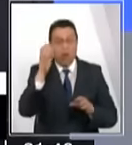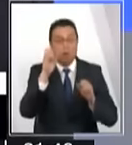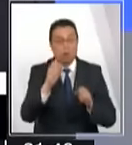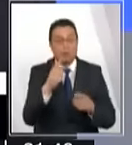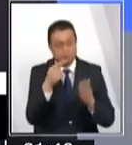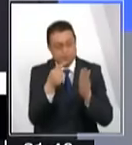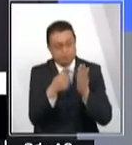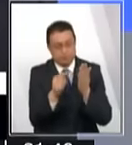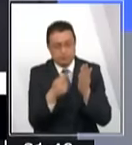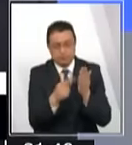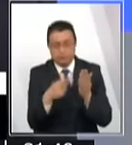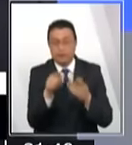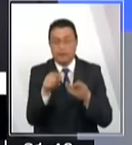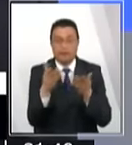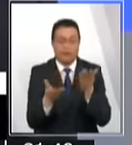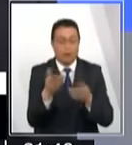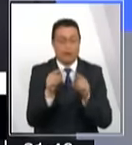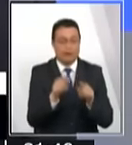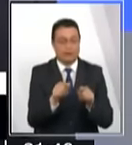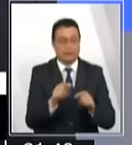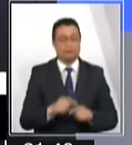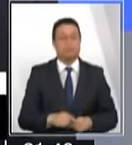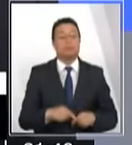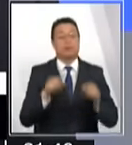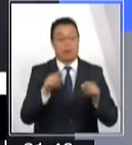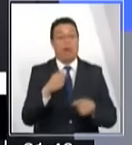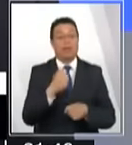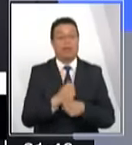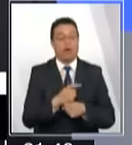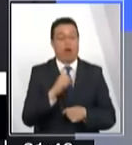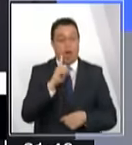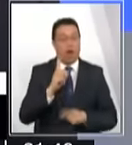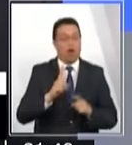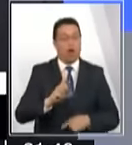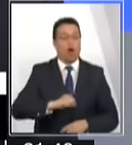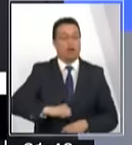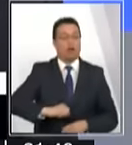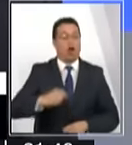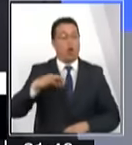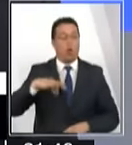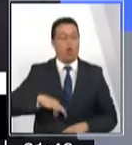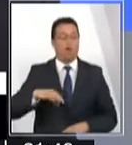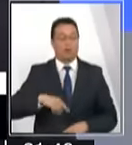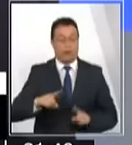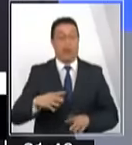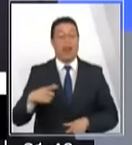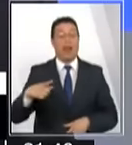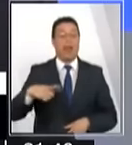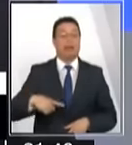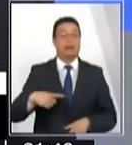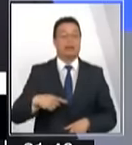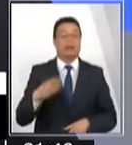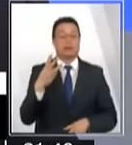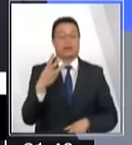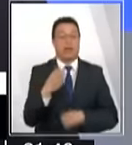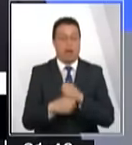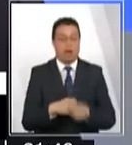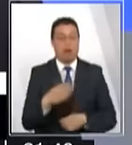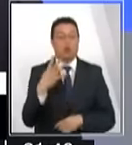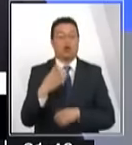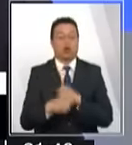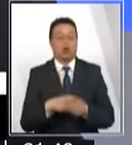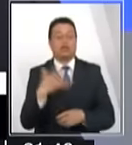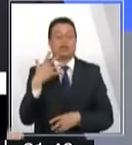circunstancia entonces hay trabajadores que se resisten a jubilar y permanecen en licencia TR 3 años 4 años